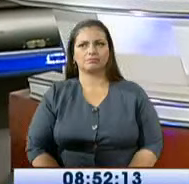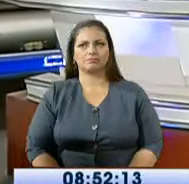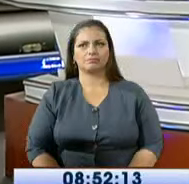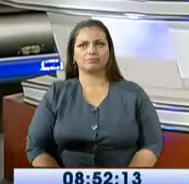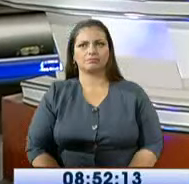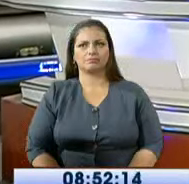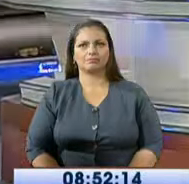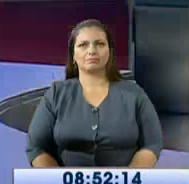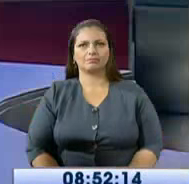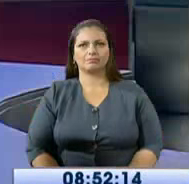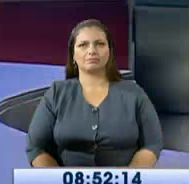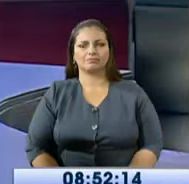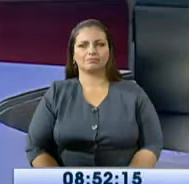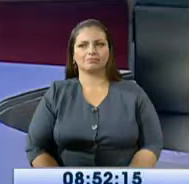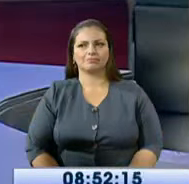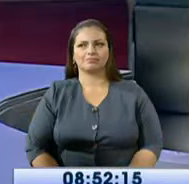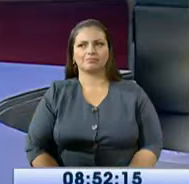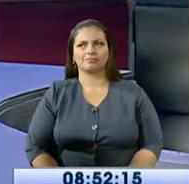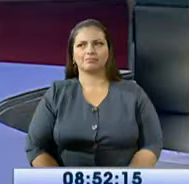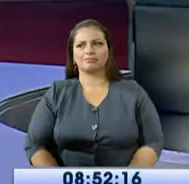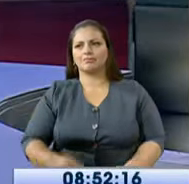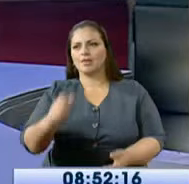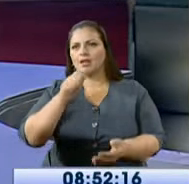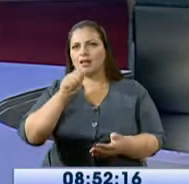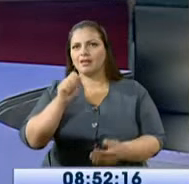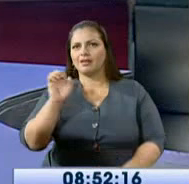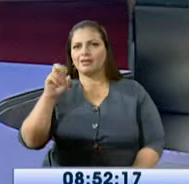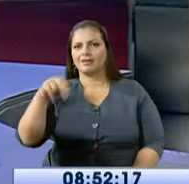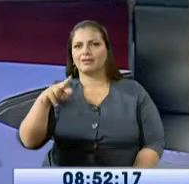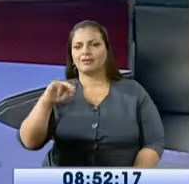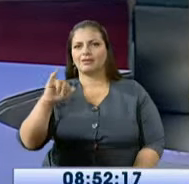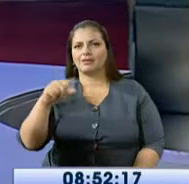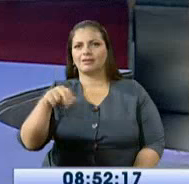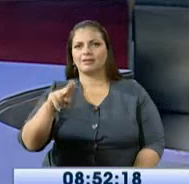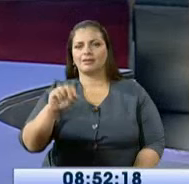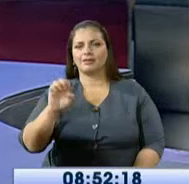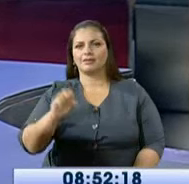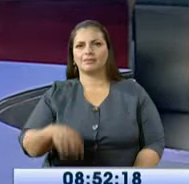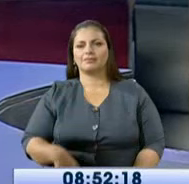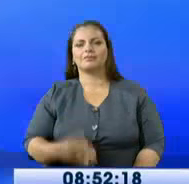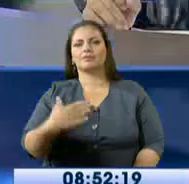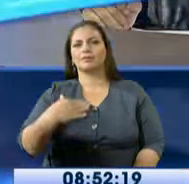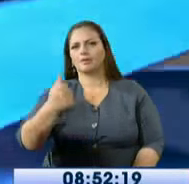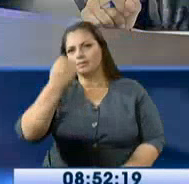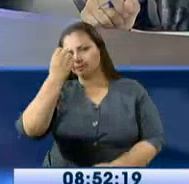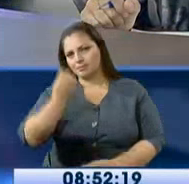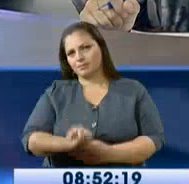Y bueno, amigos, es momento de irnos exteriores nuevamente con Enrique Muñoz. Enrique, ¿qué tal? Buenos días.